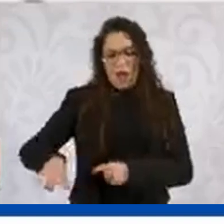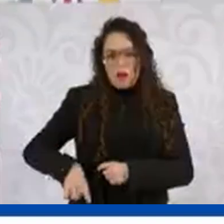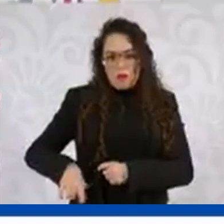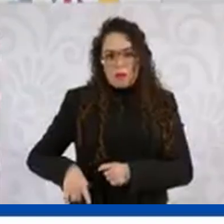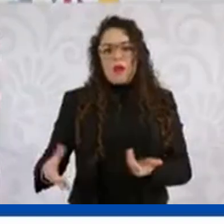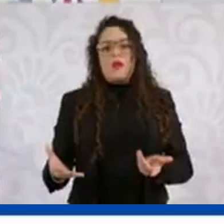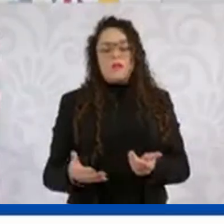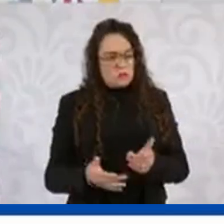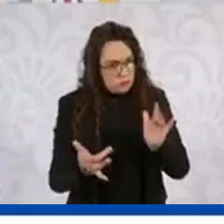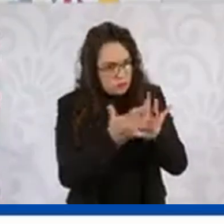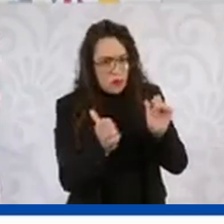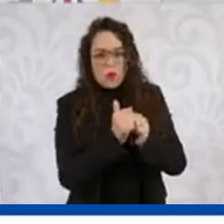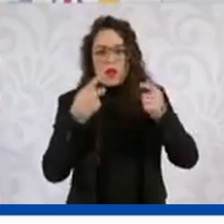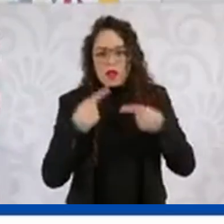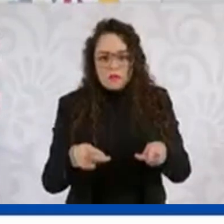cercana al pueblo